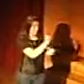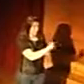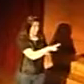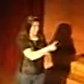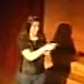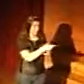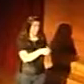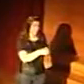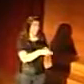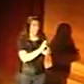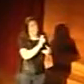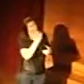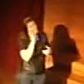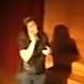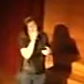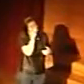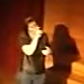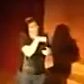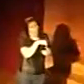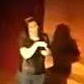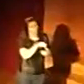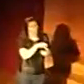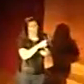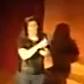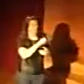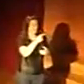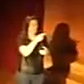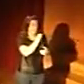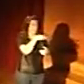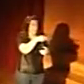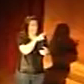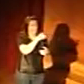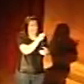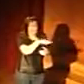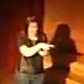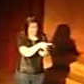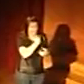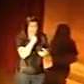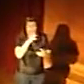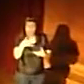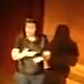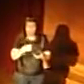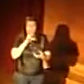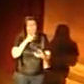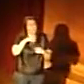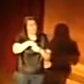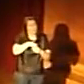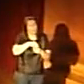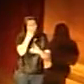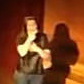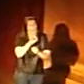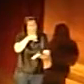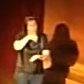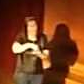discípulo predilecto en España de bran Vila ese paisaje ordenado pero ya en una veduta con perspectivas con